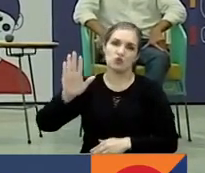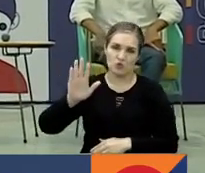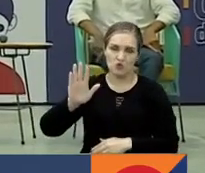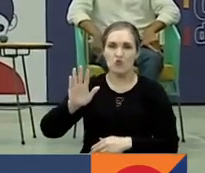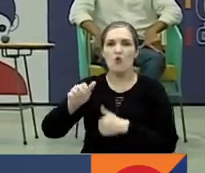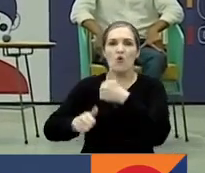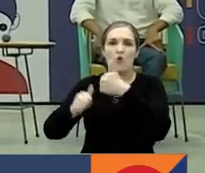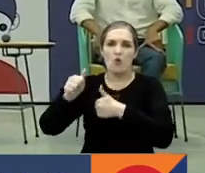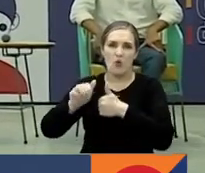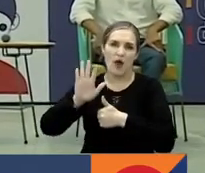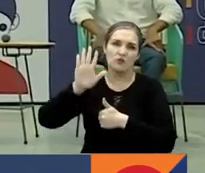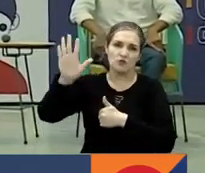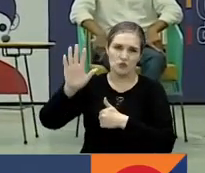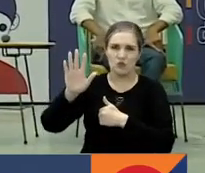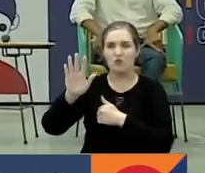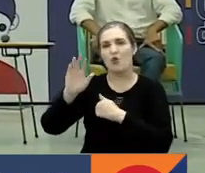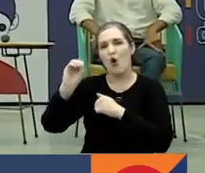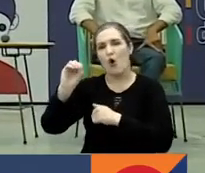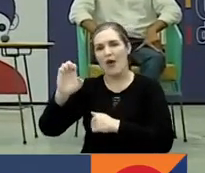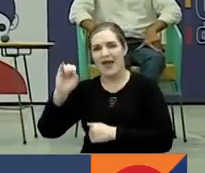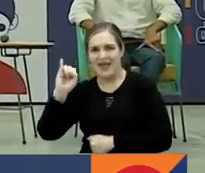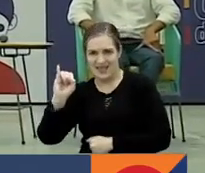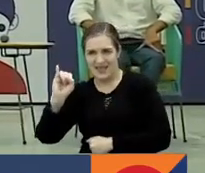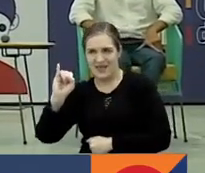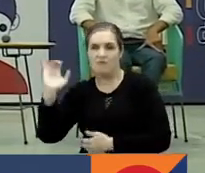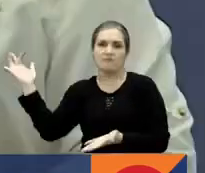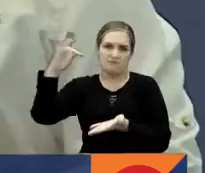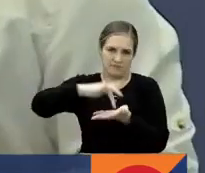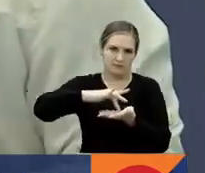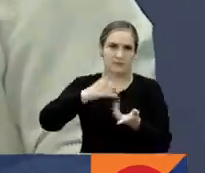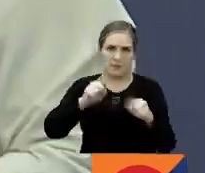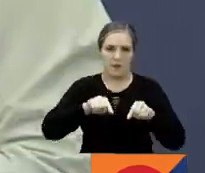la Ciencia y la Cultura, OEI, Carlos Mario Zuluaga.